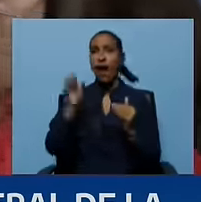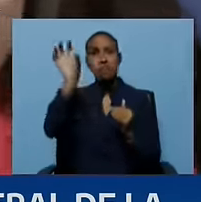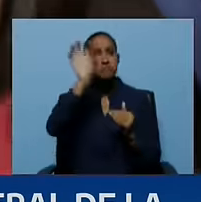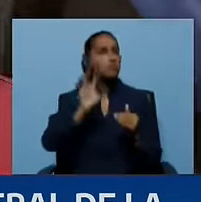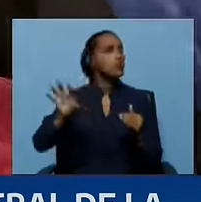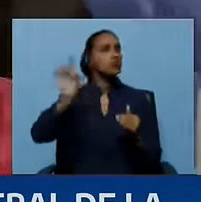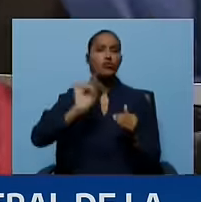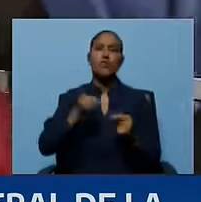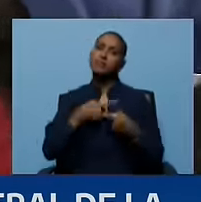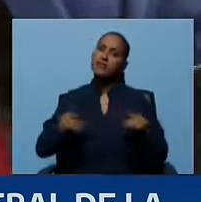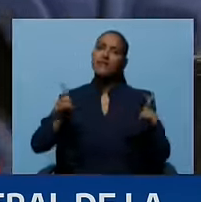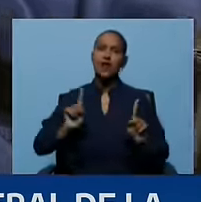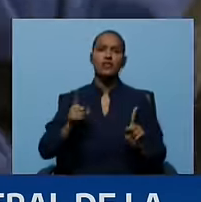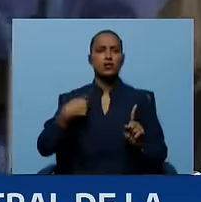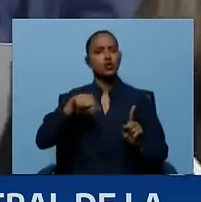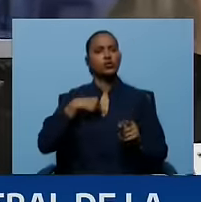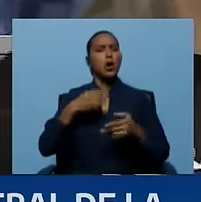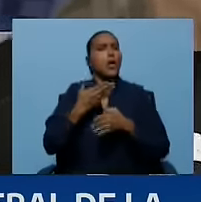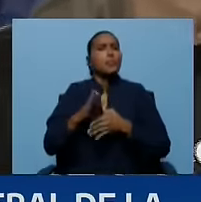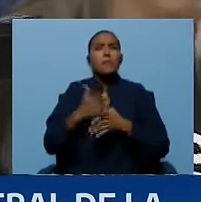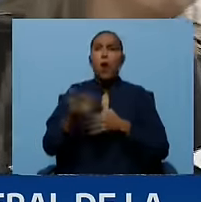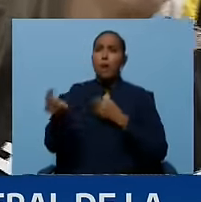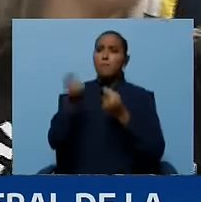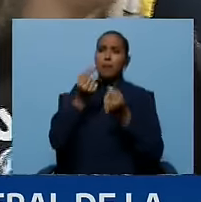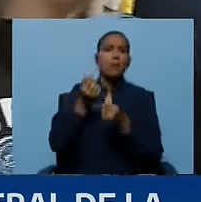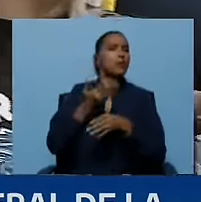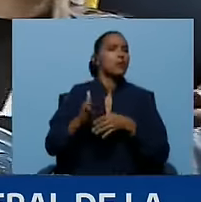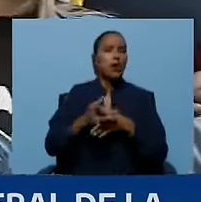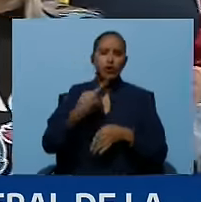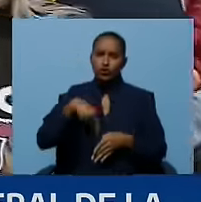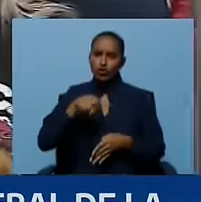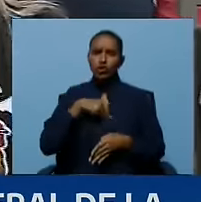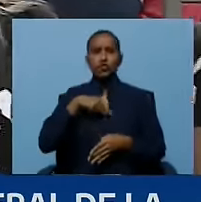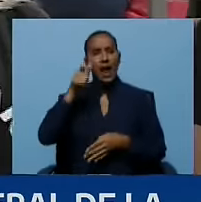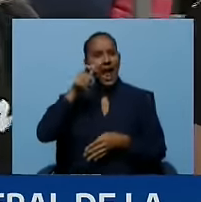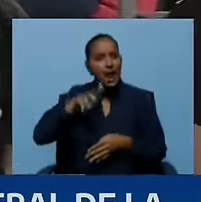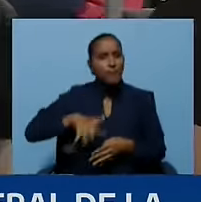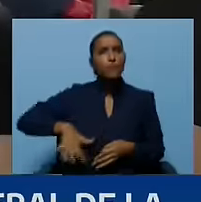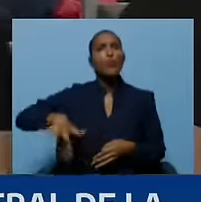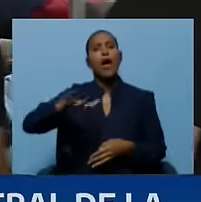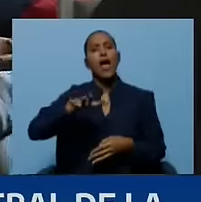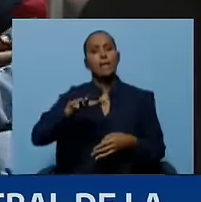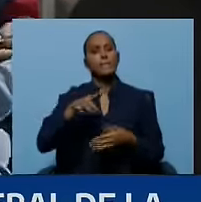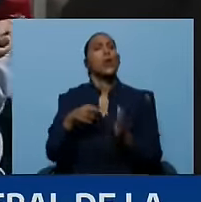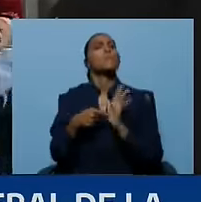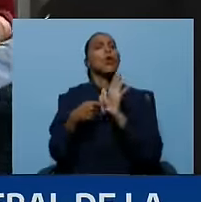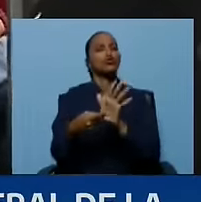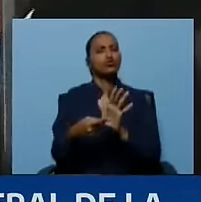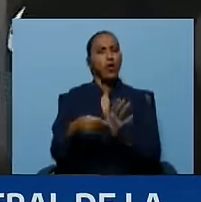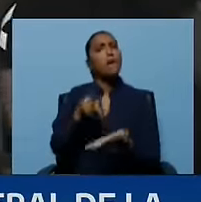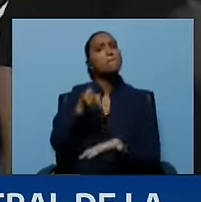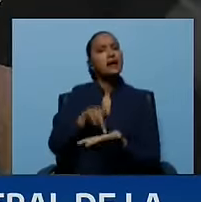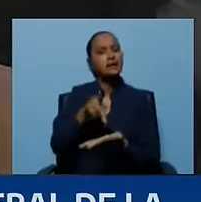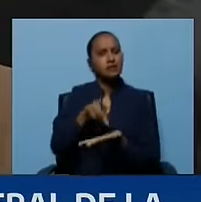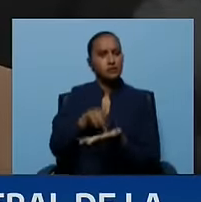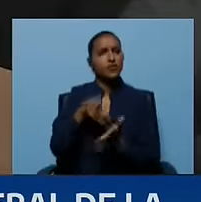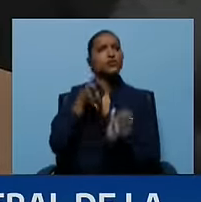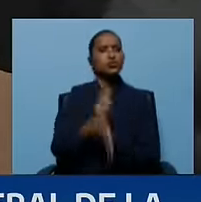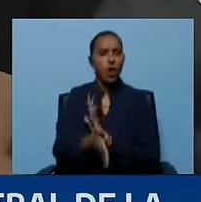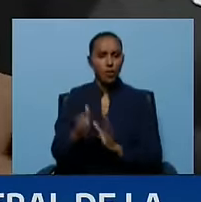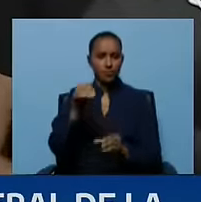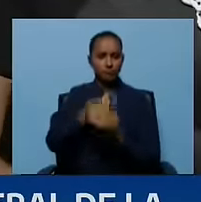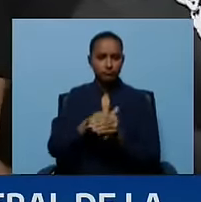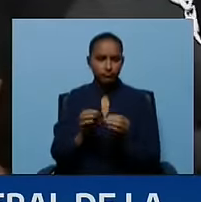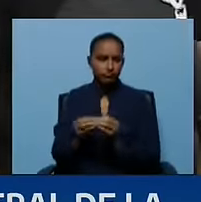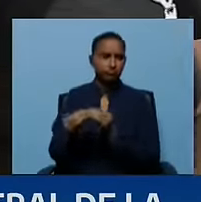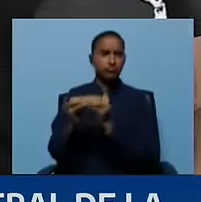venezolano expresó en el marco de la alegría, del amor, de la felicidad, la solidaridad, bueno, su voluntad de construir lo nuevo.